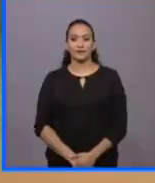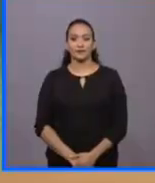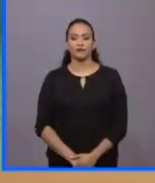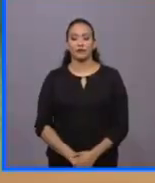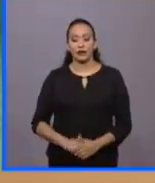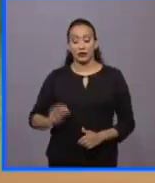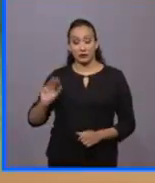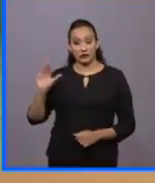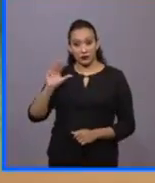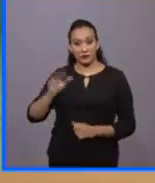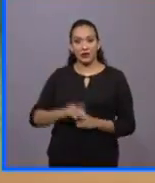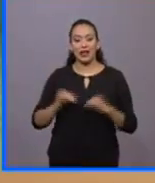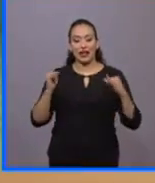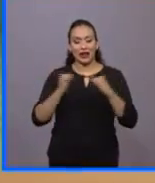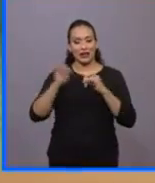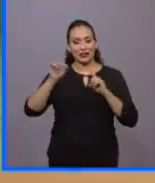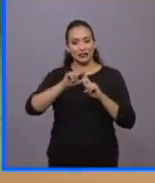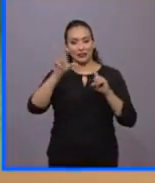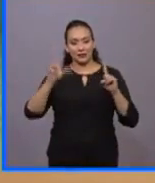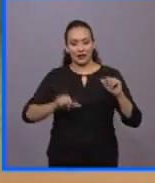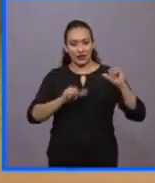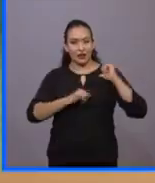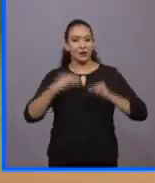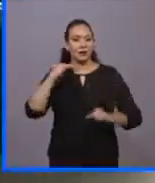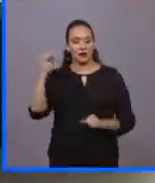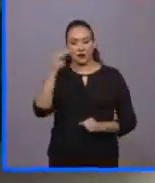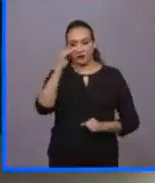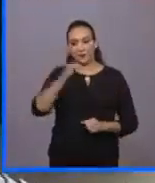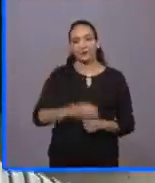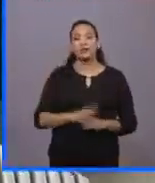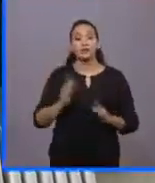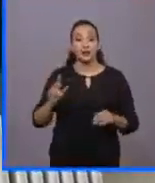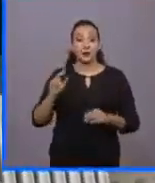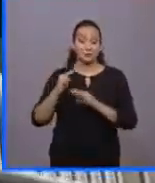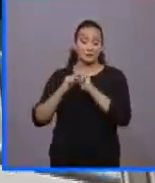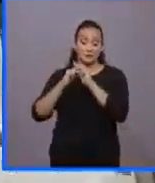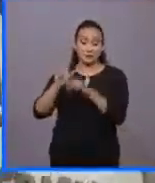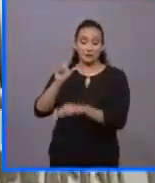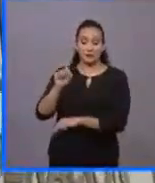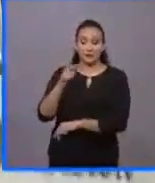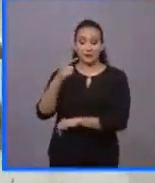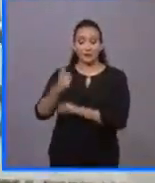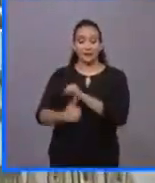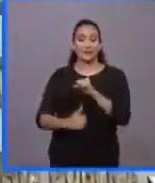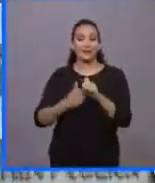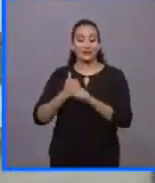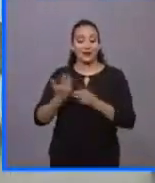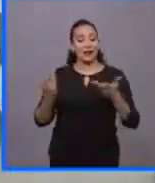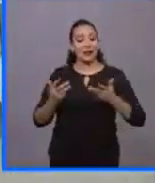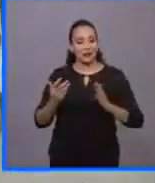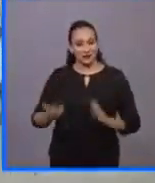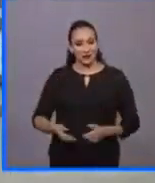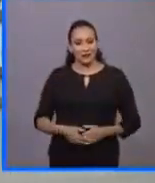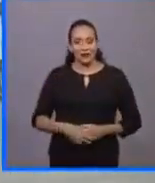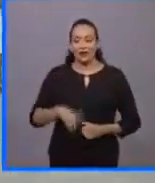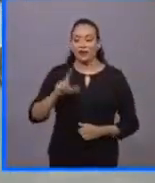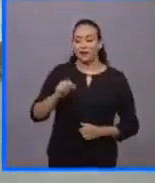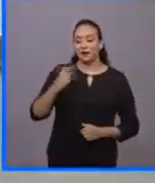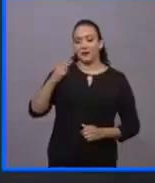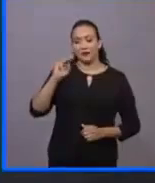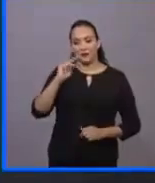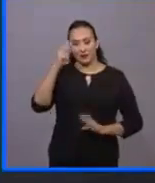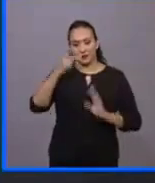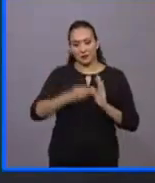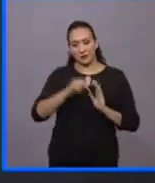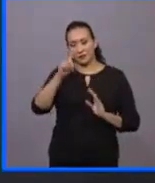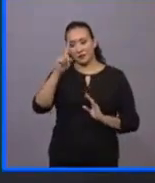Y este miércoles el Instituto Federal de Defensoría Pública cumple 27 años de haber sido creado. El 28 de mayo